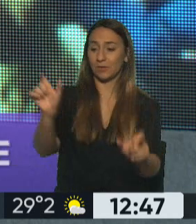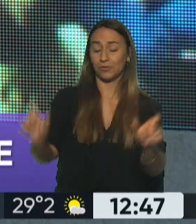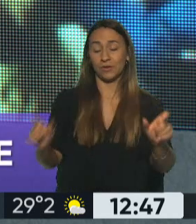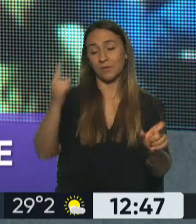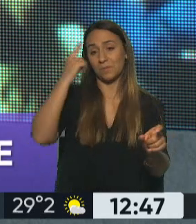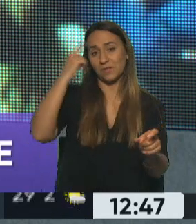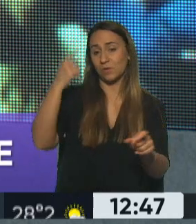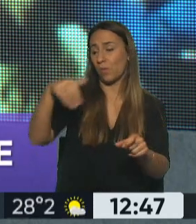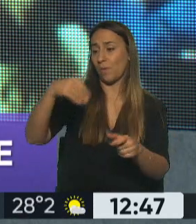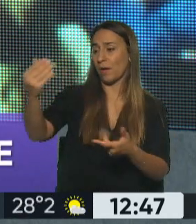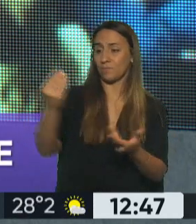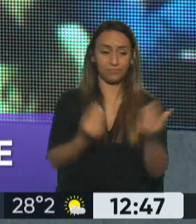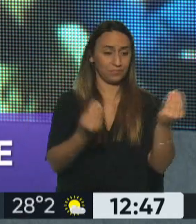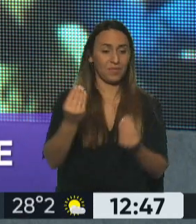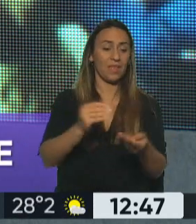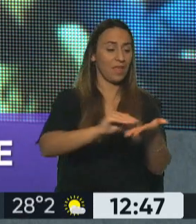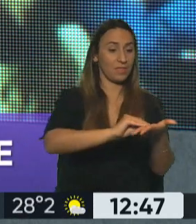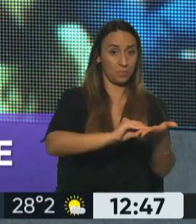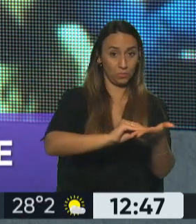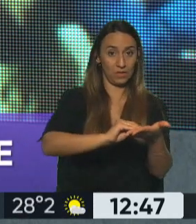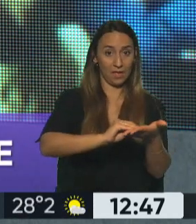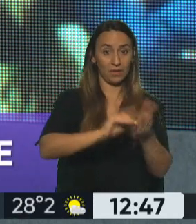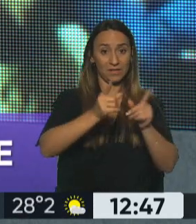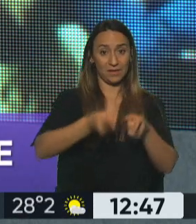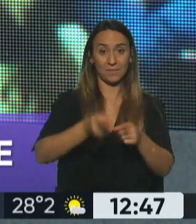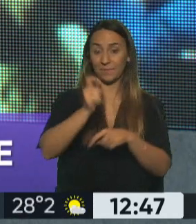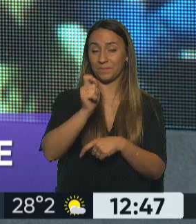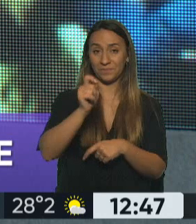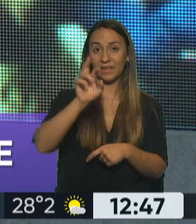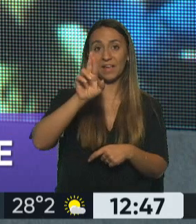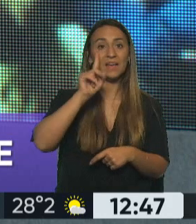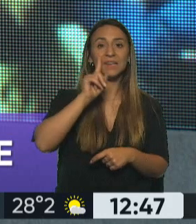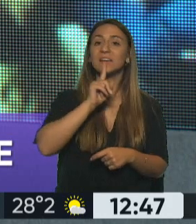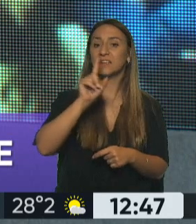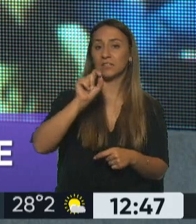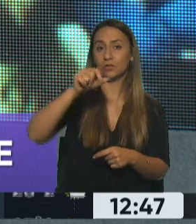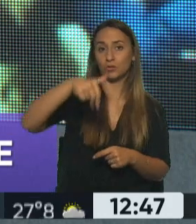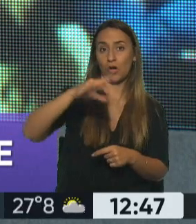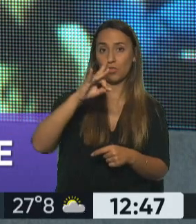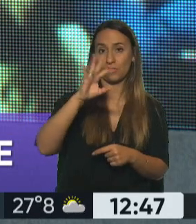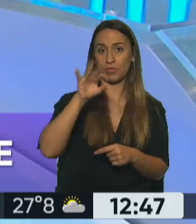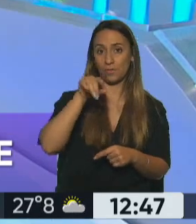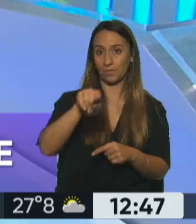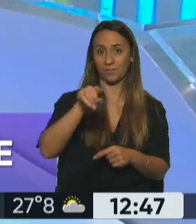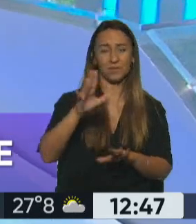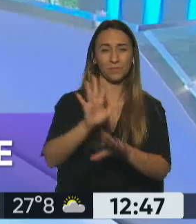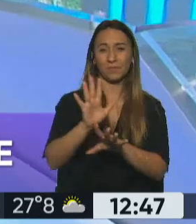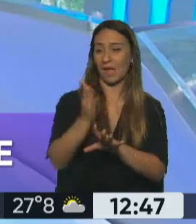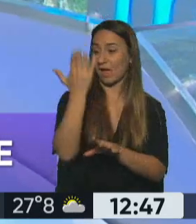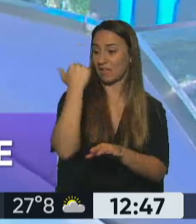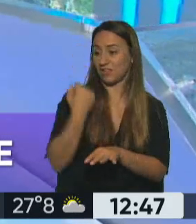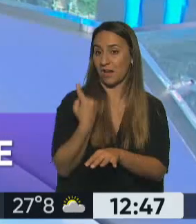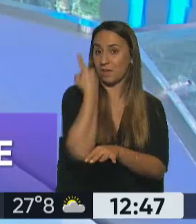relevantes. Hablábamos de la Cámara de Diputados y hablamos, claro, de Cristian Ritondo, que, bueno, sabemos fue uno de los primeros ayer